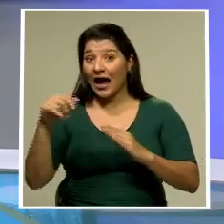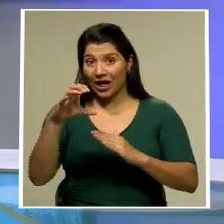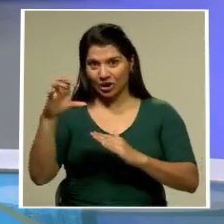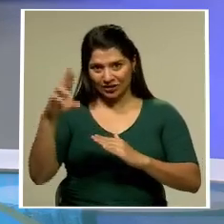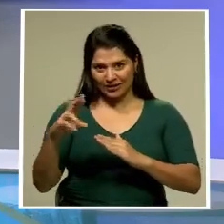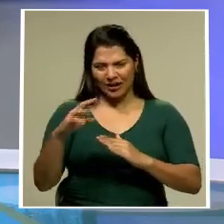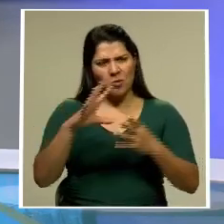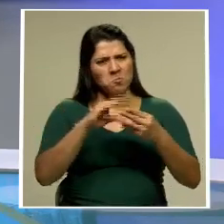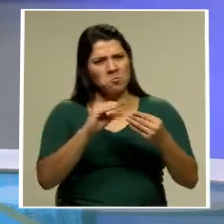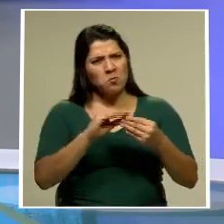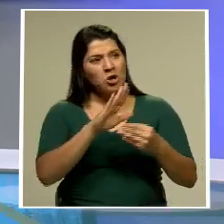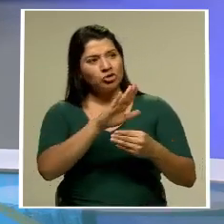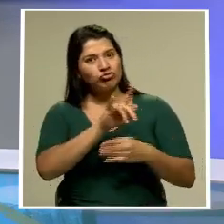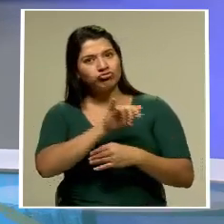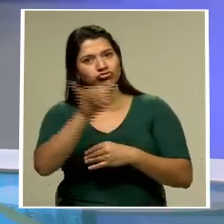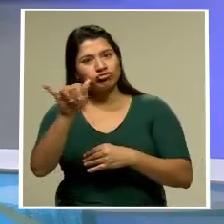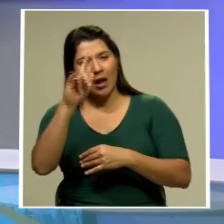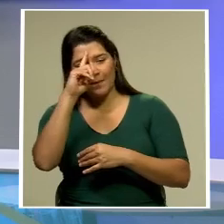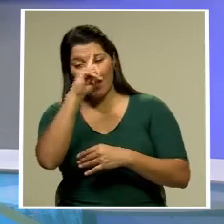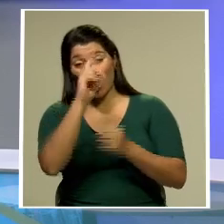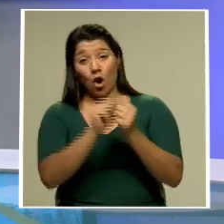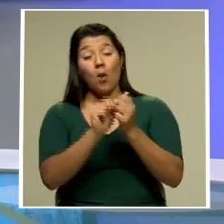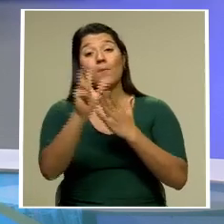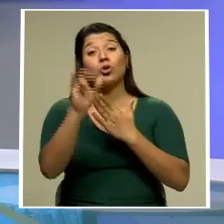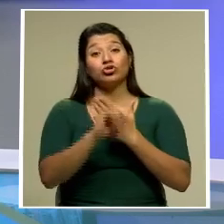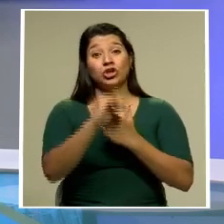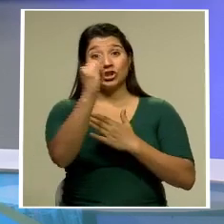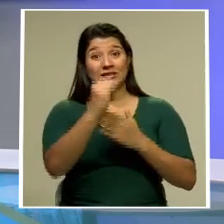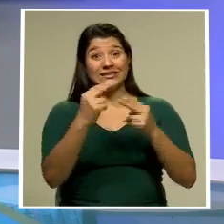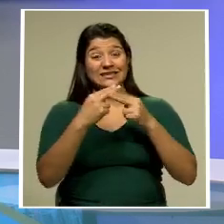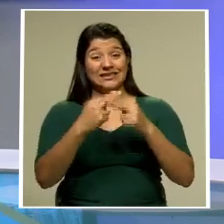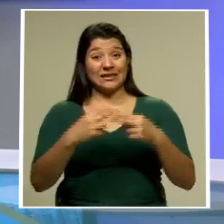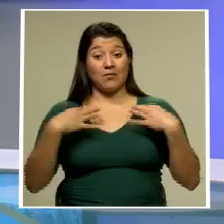a Madrid con su proyecto artístico Traje Humano.